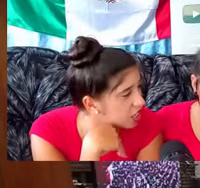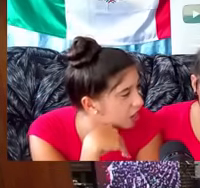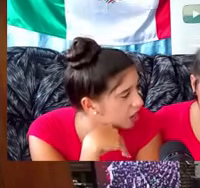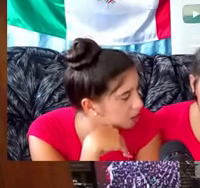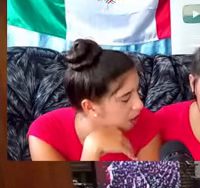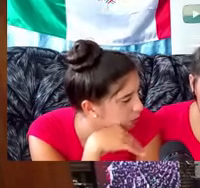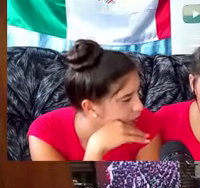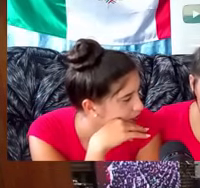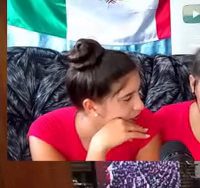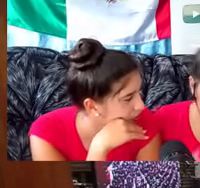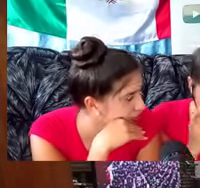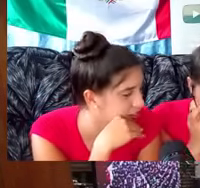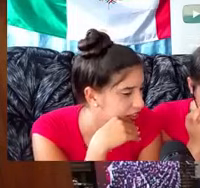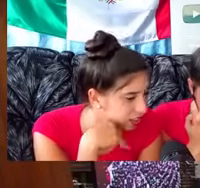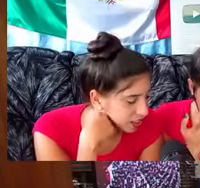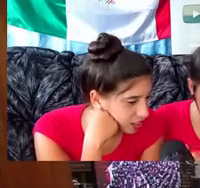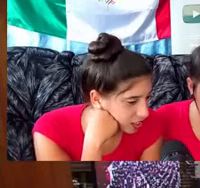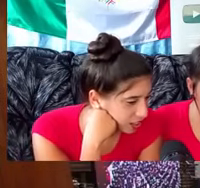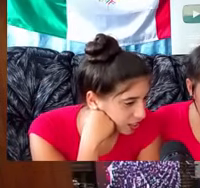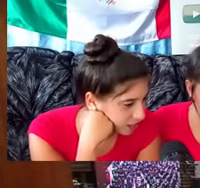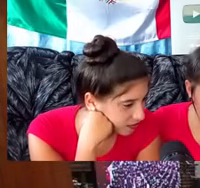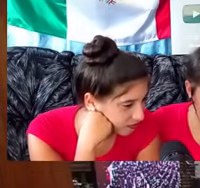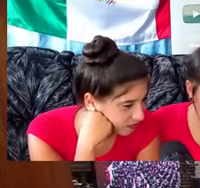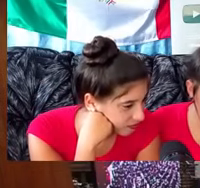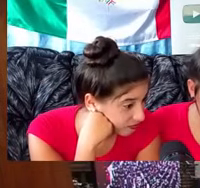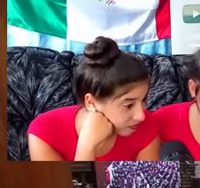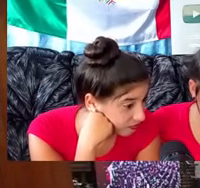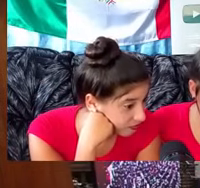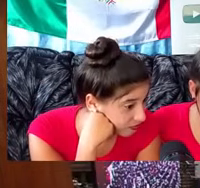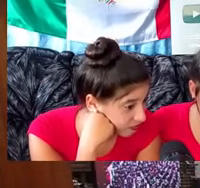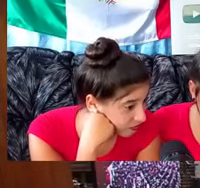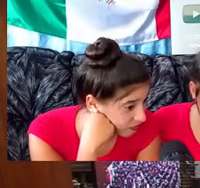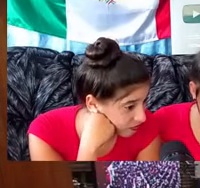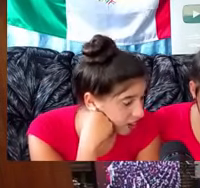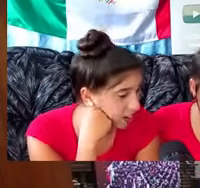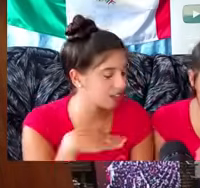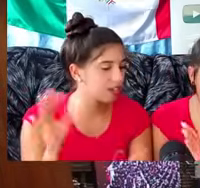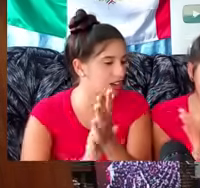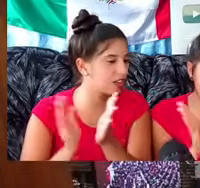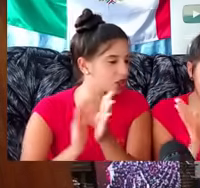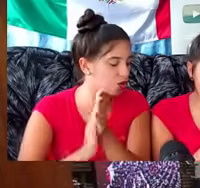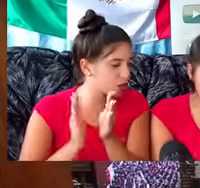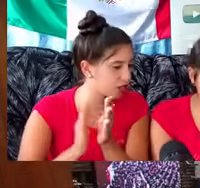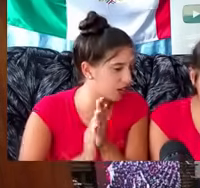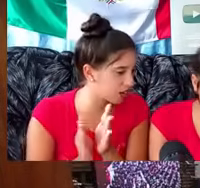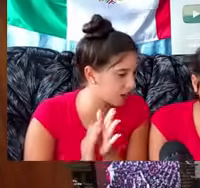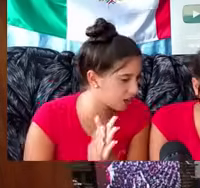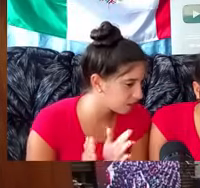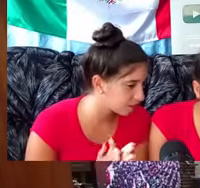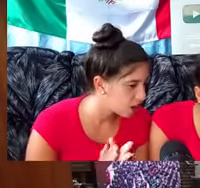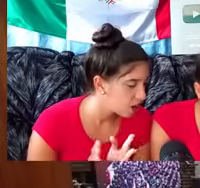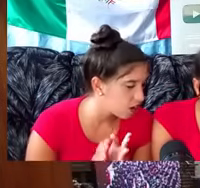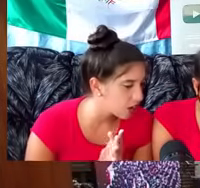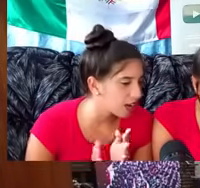Sheinbaum Pardo, dirigirá un mensaje a la nación. Wow, debe ser el discurso oficial de